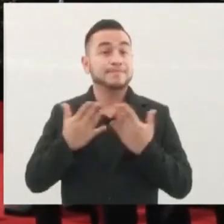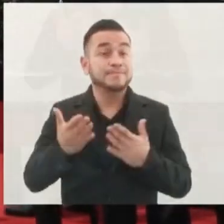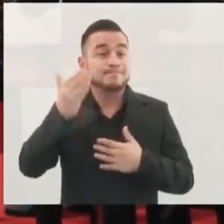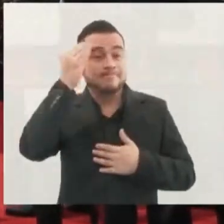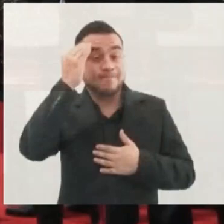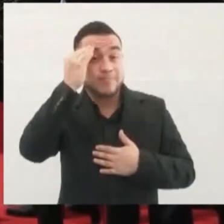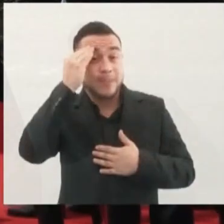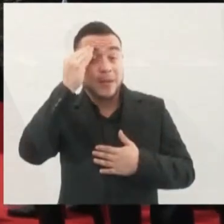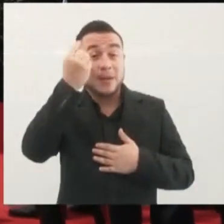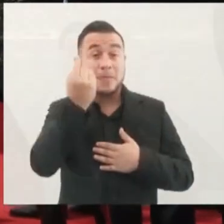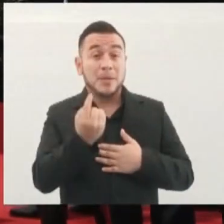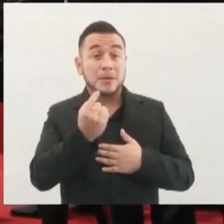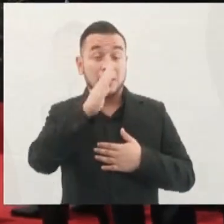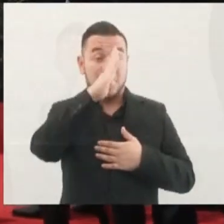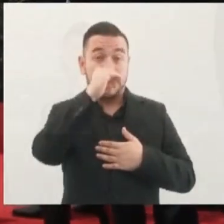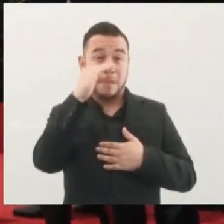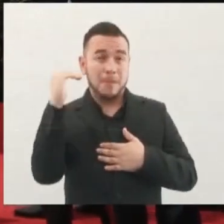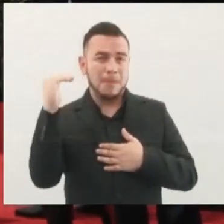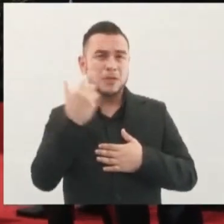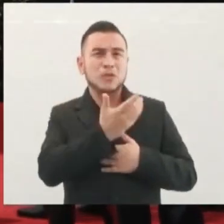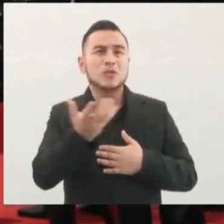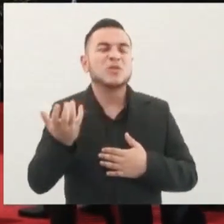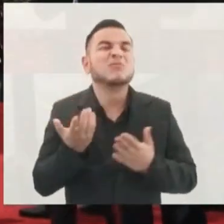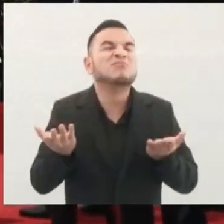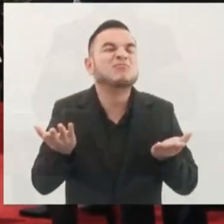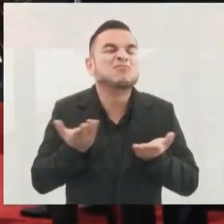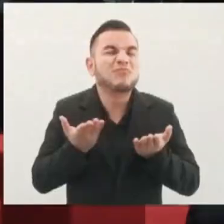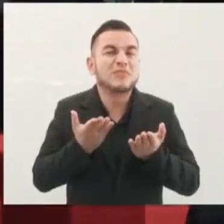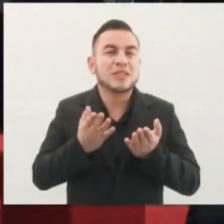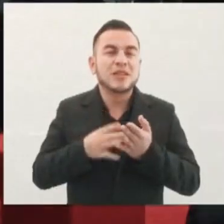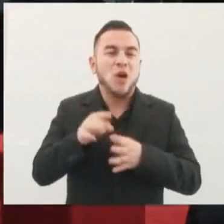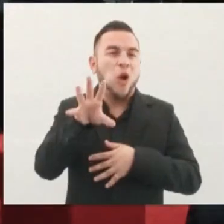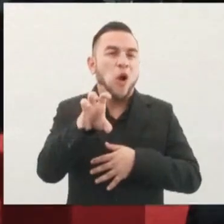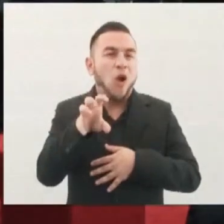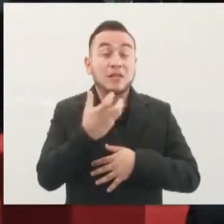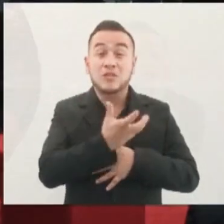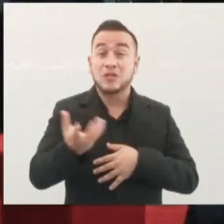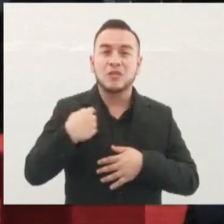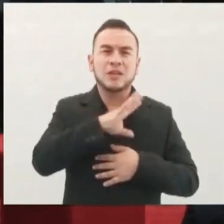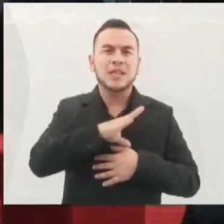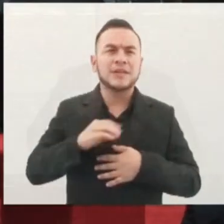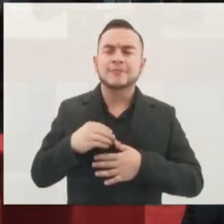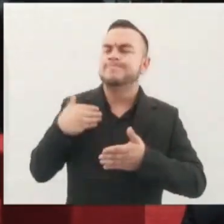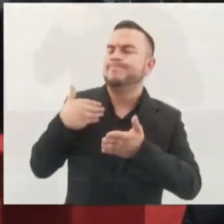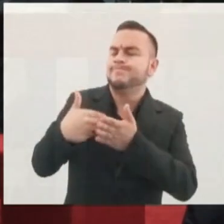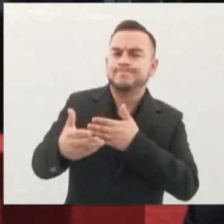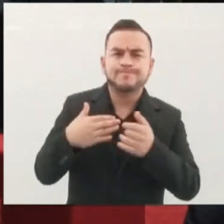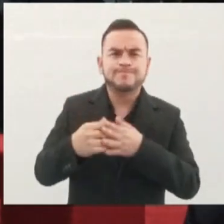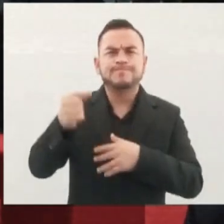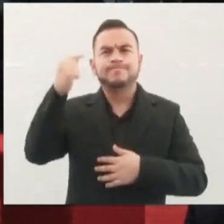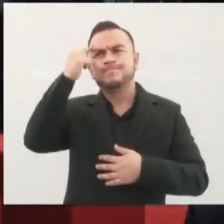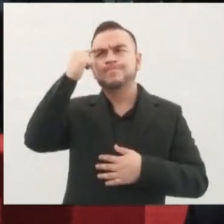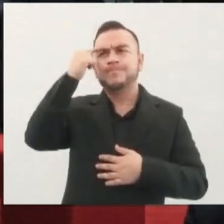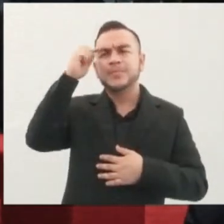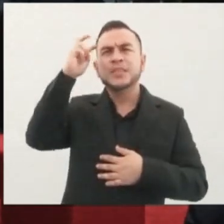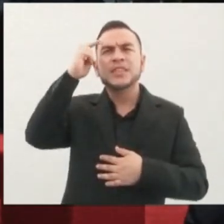de los políticos que no se quedan atrás y que saquearon a manos llenas nuestro país, a pesar de todo eso, me di cuenta que la patria